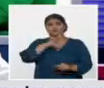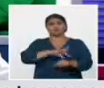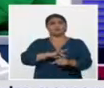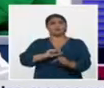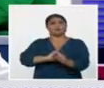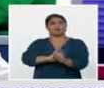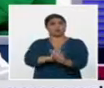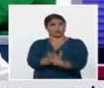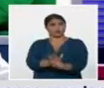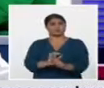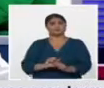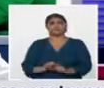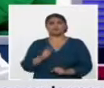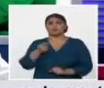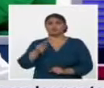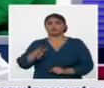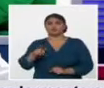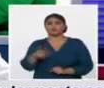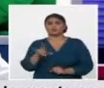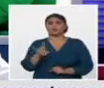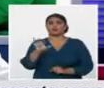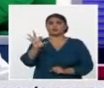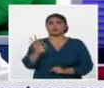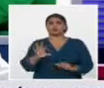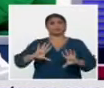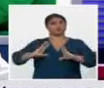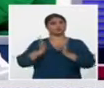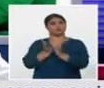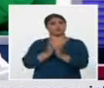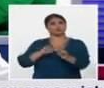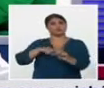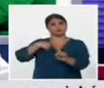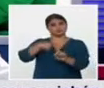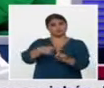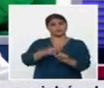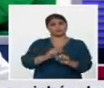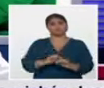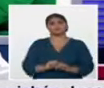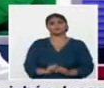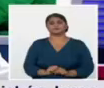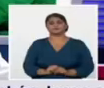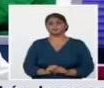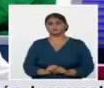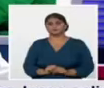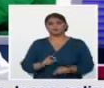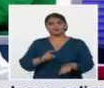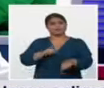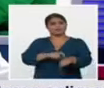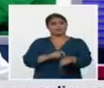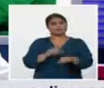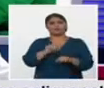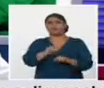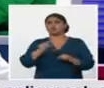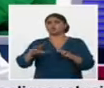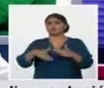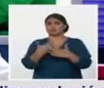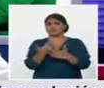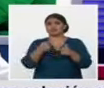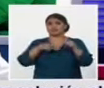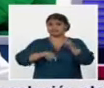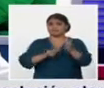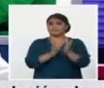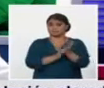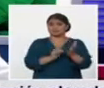el 12,9% del total confirmado. En los primeros 11 días de mayo se han diagnosticado